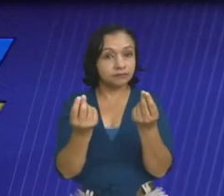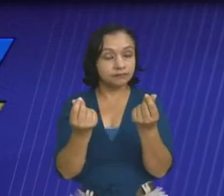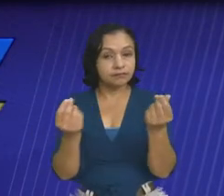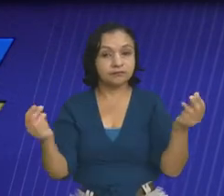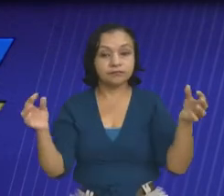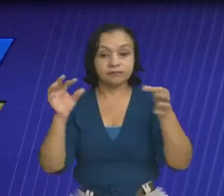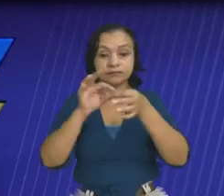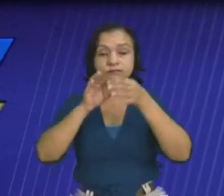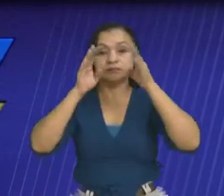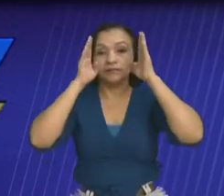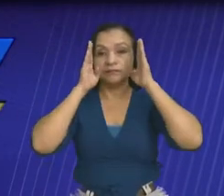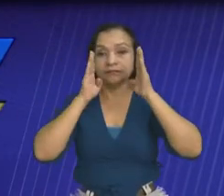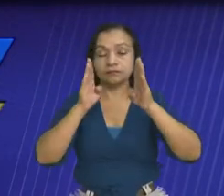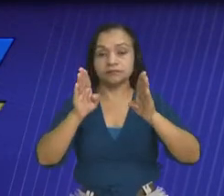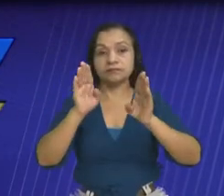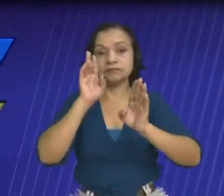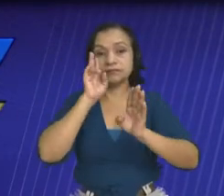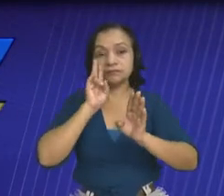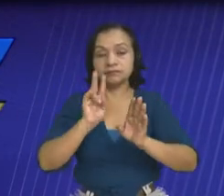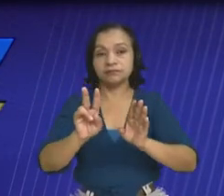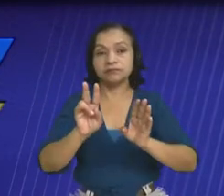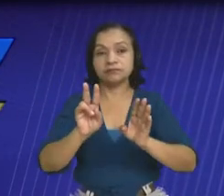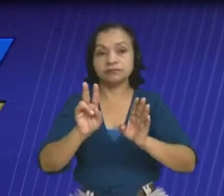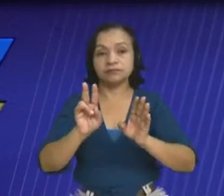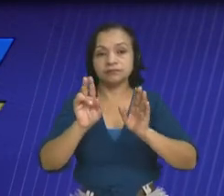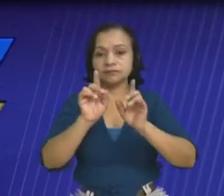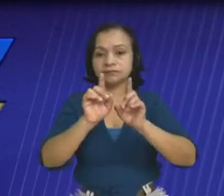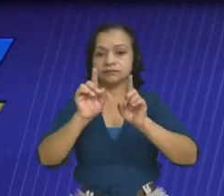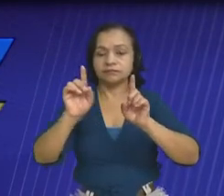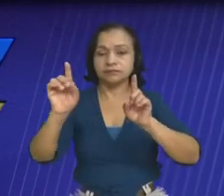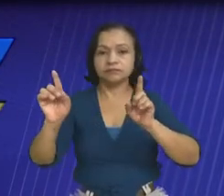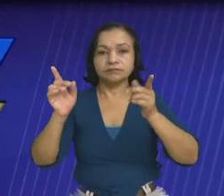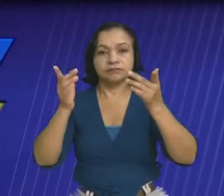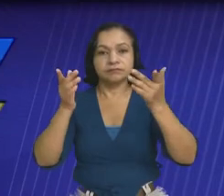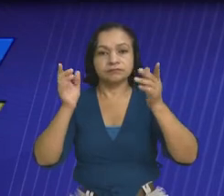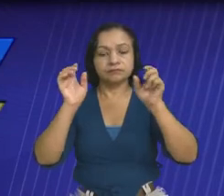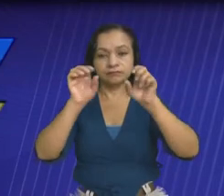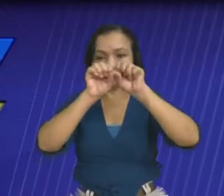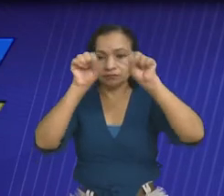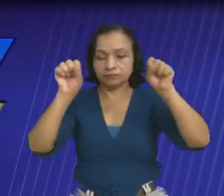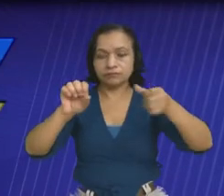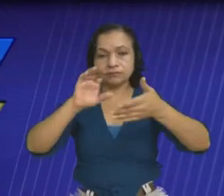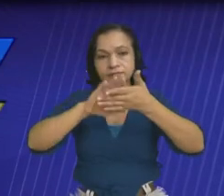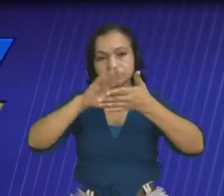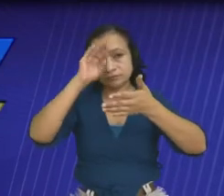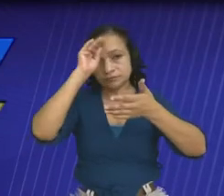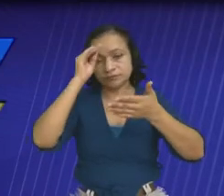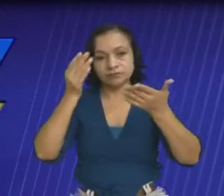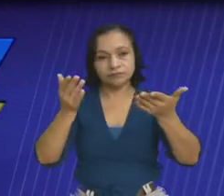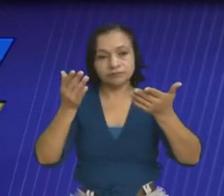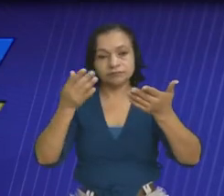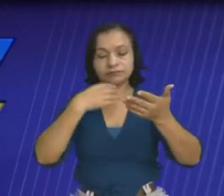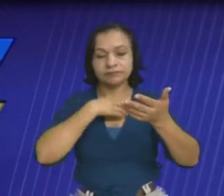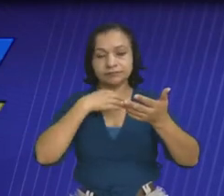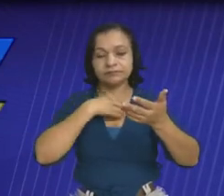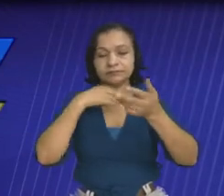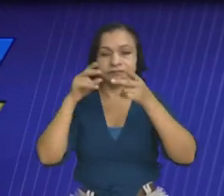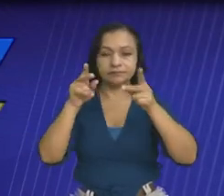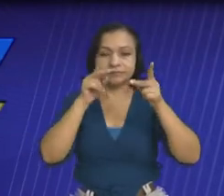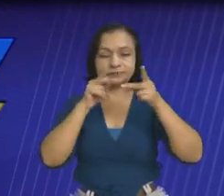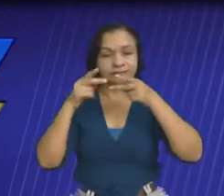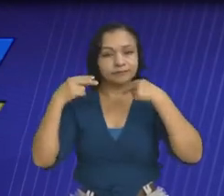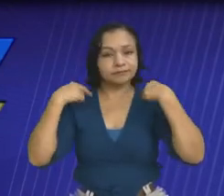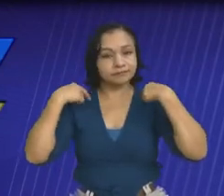de la atención que se ve, es decir, con la calidad elevada y también con la capacitación del recurso, bueno, de nuestras capacidades humanas,